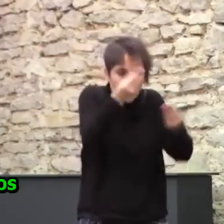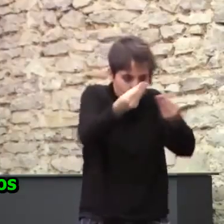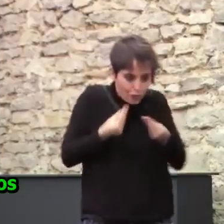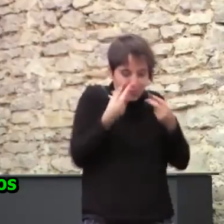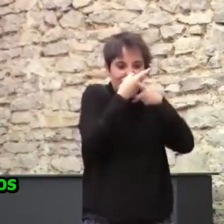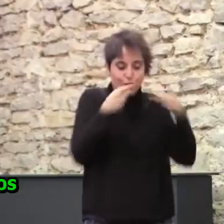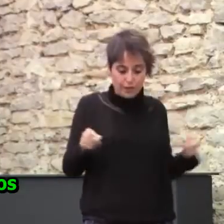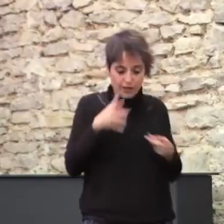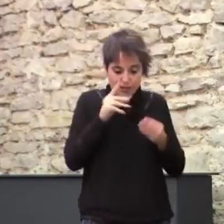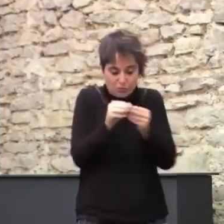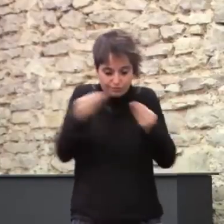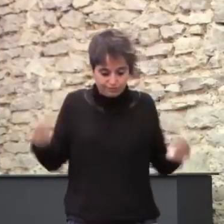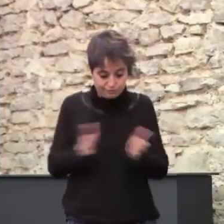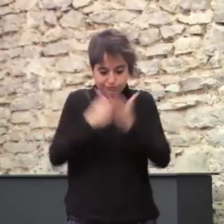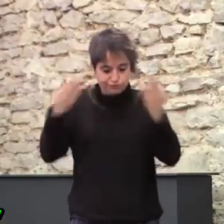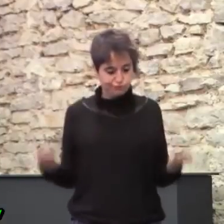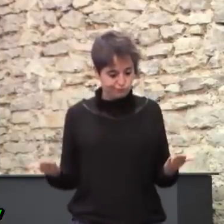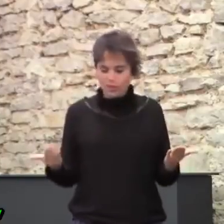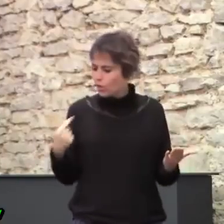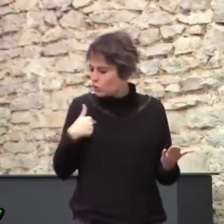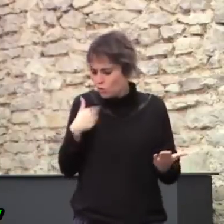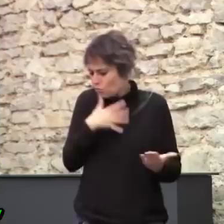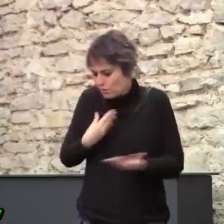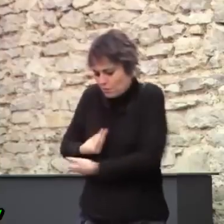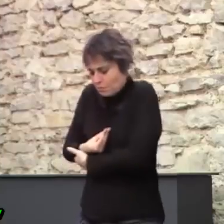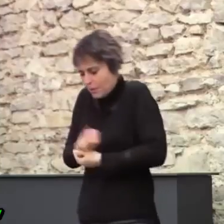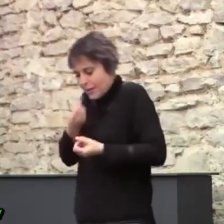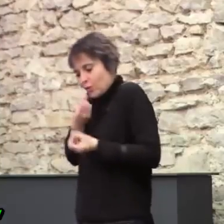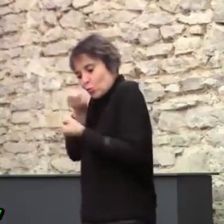de otra manera, porque es que así, ¿no? Yo no quiero que mi bebé